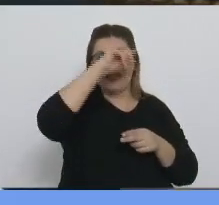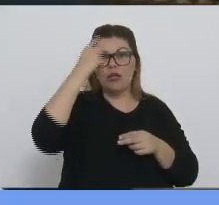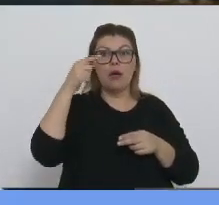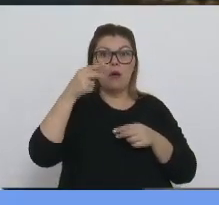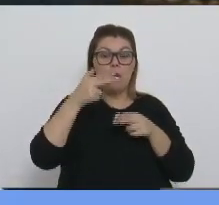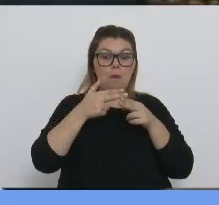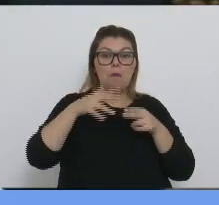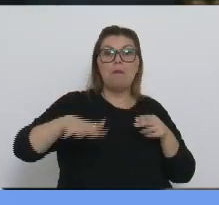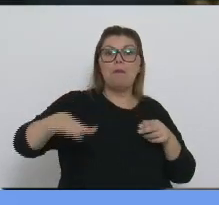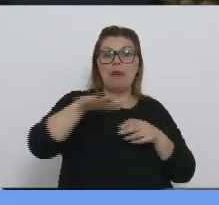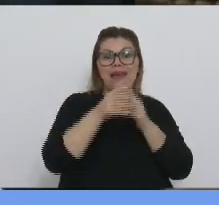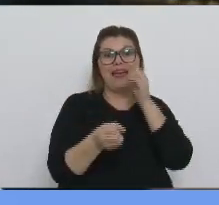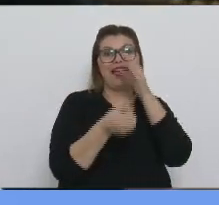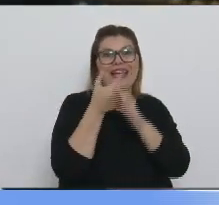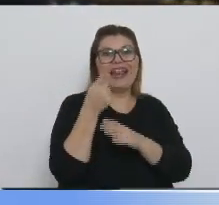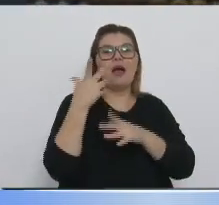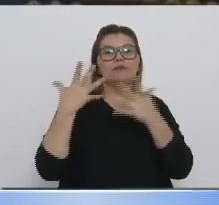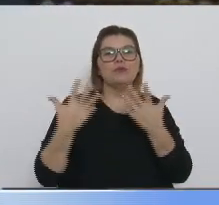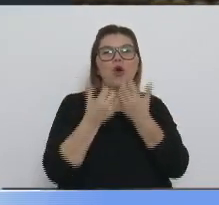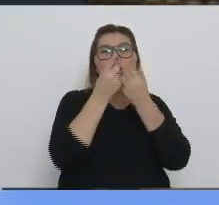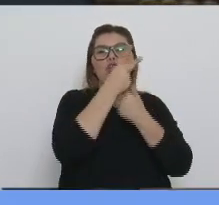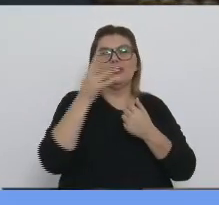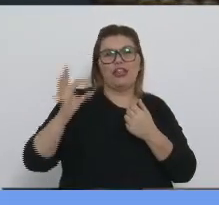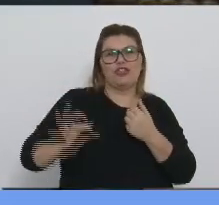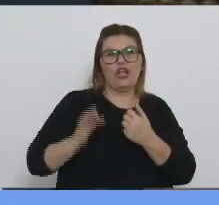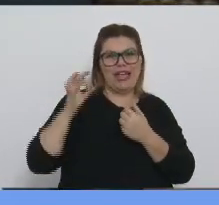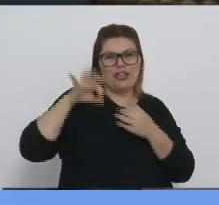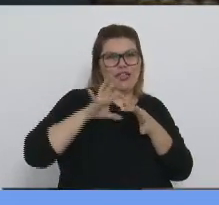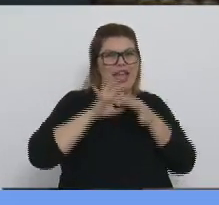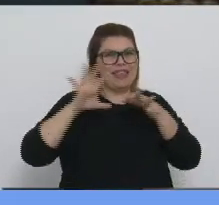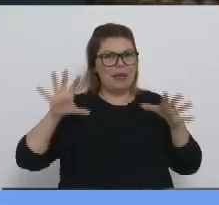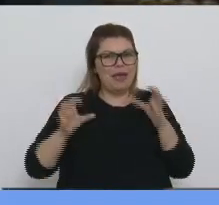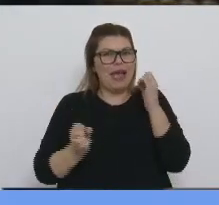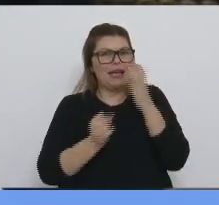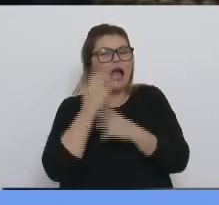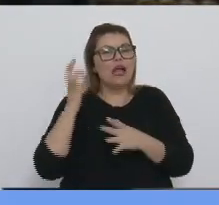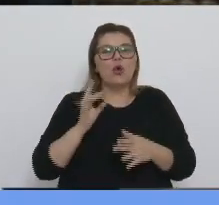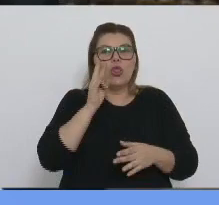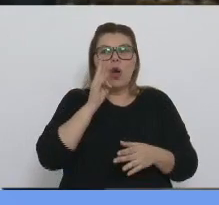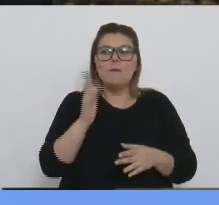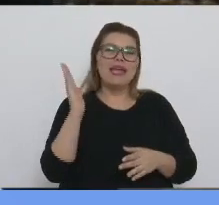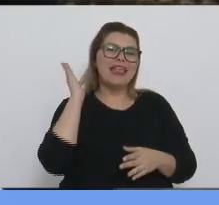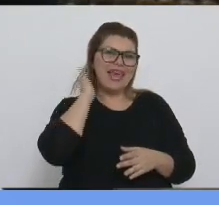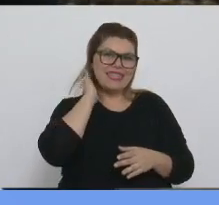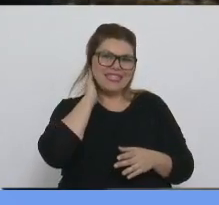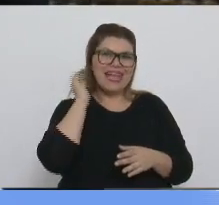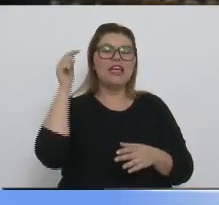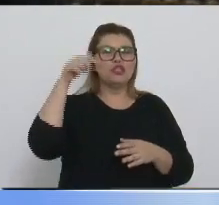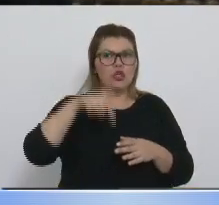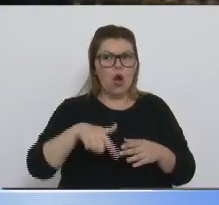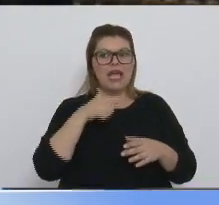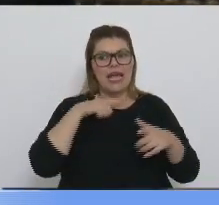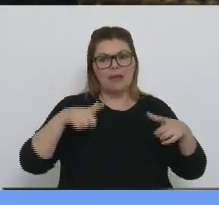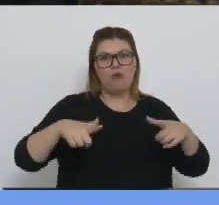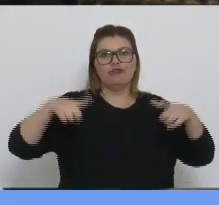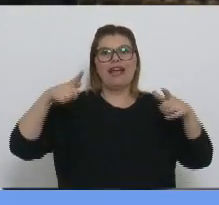creado con motivo del bicentenario de nuestra independencia en el 2016 hoy lo hacemos aún más grande con esta